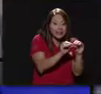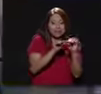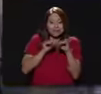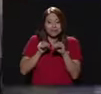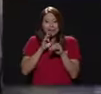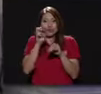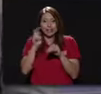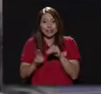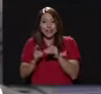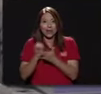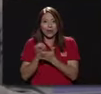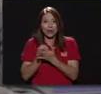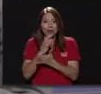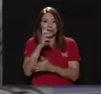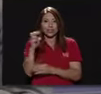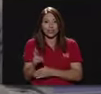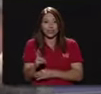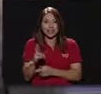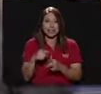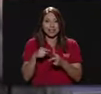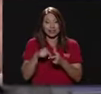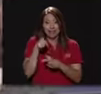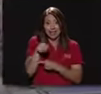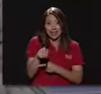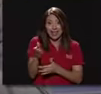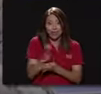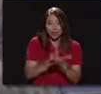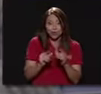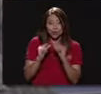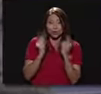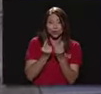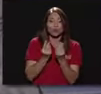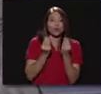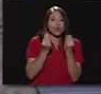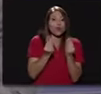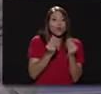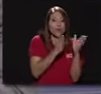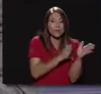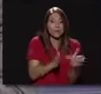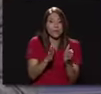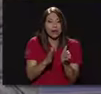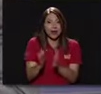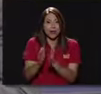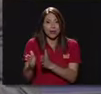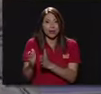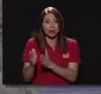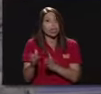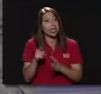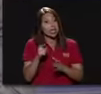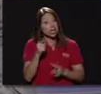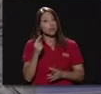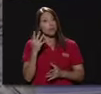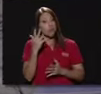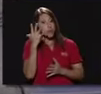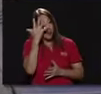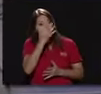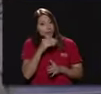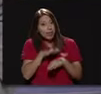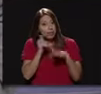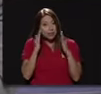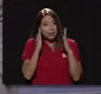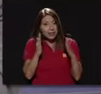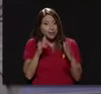la economía costarricense, hay ciertos grupos, ¿verdad?, muy preparados y que es muy atractivo traerse